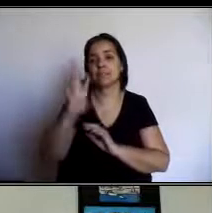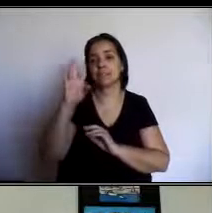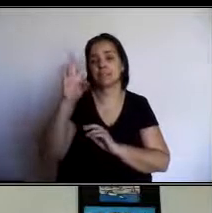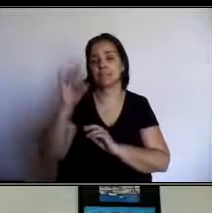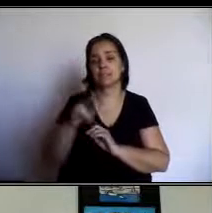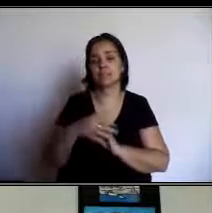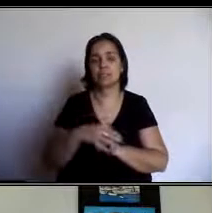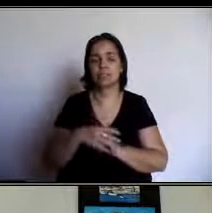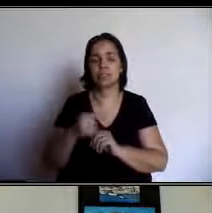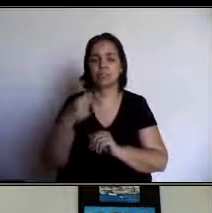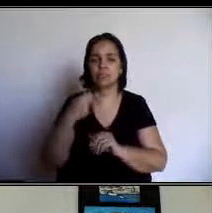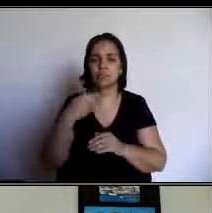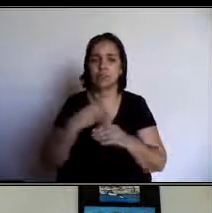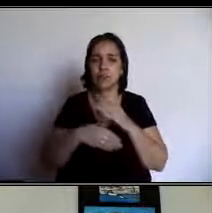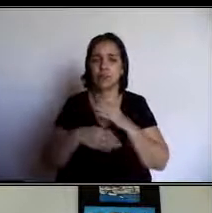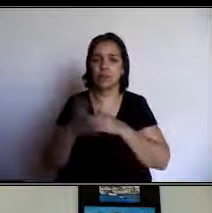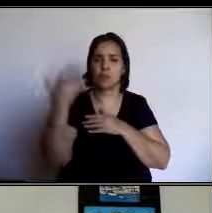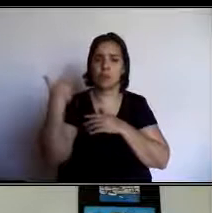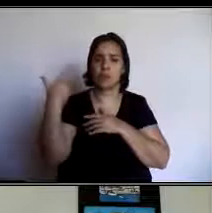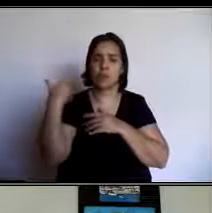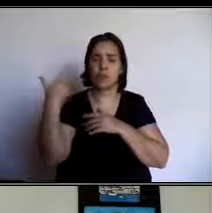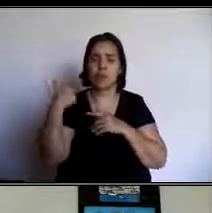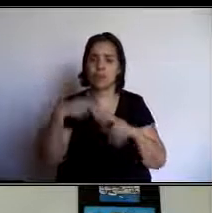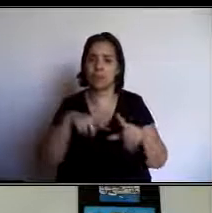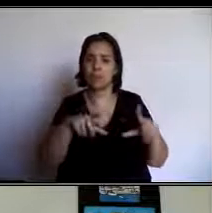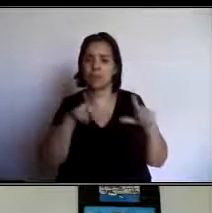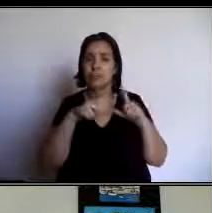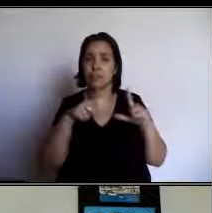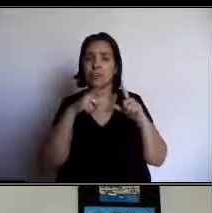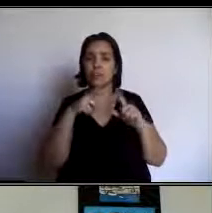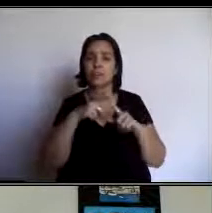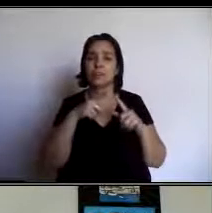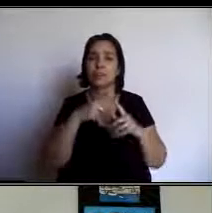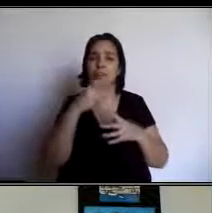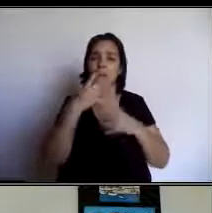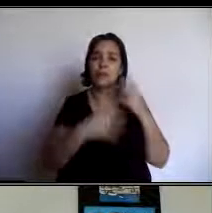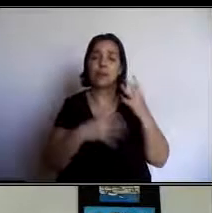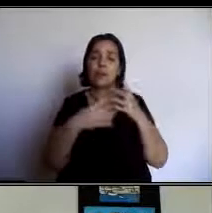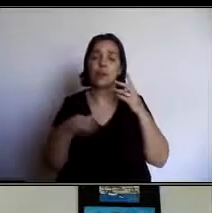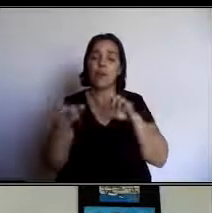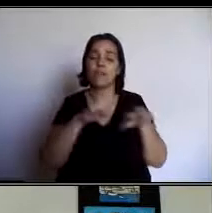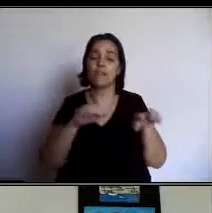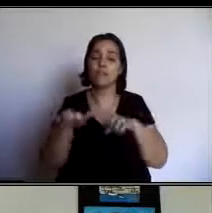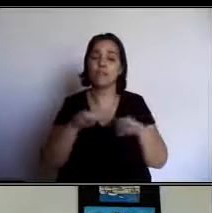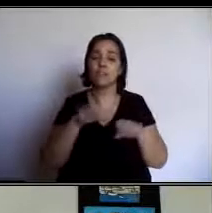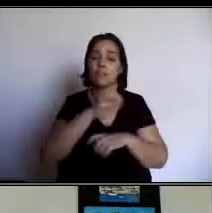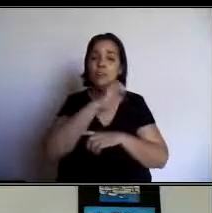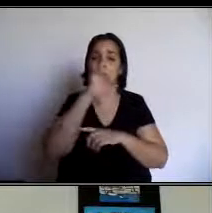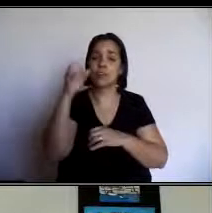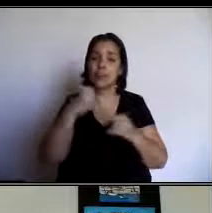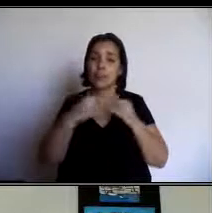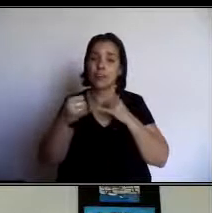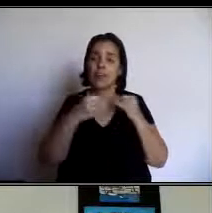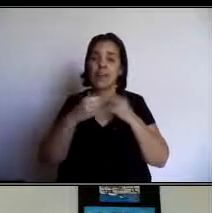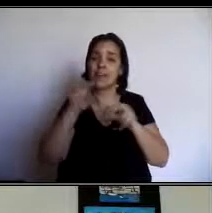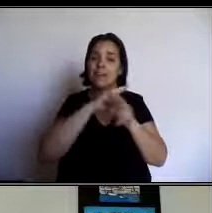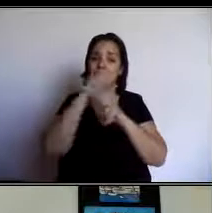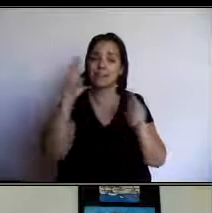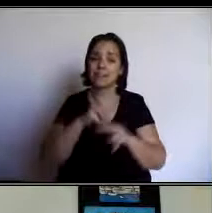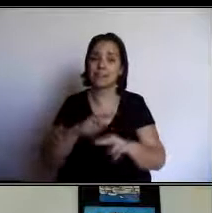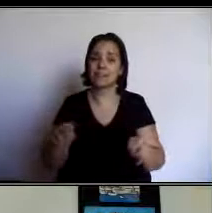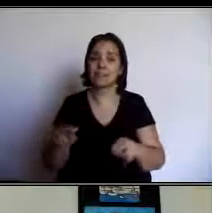Sí, cuando os comentaba antes en la intervención los ejes de actuación de Oficina Europa, en el eje de internacionalización